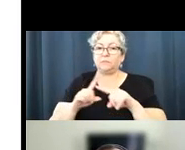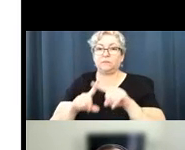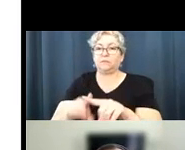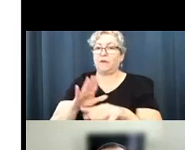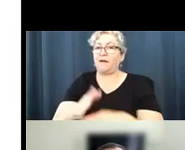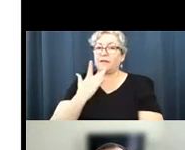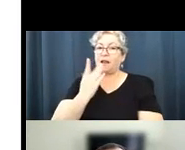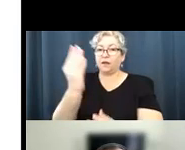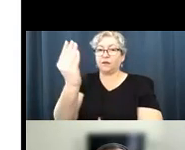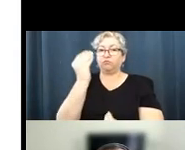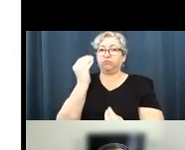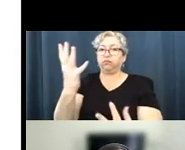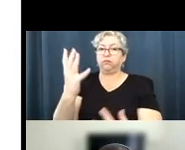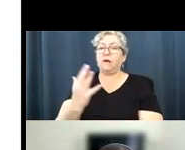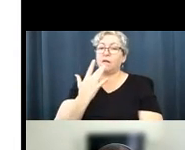tiene daltonismo, usted